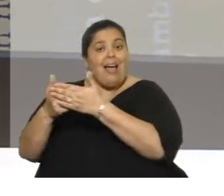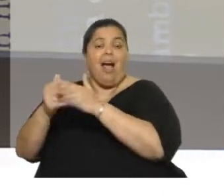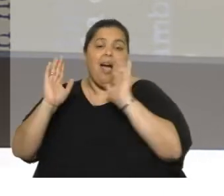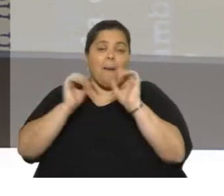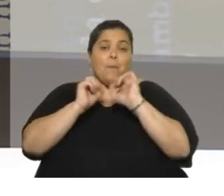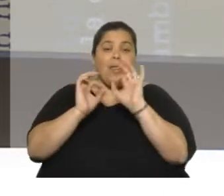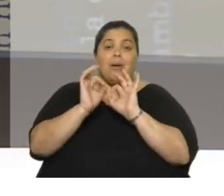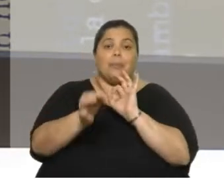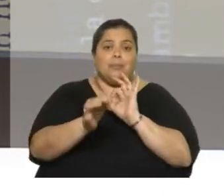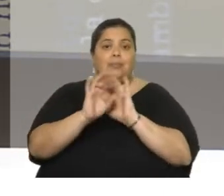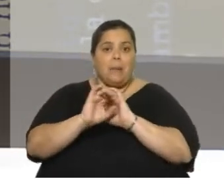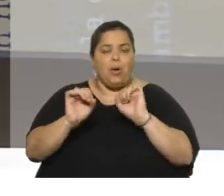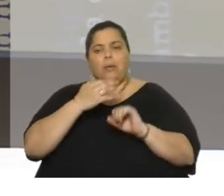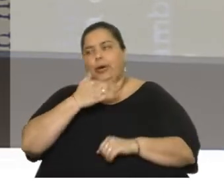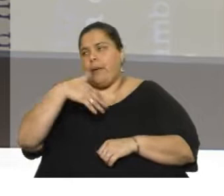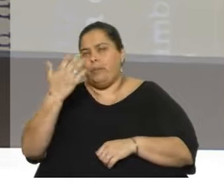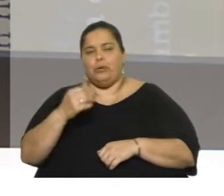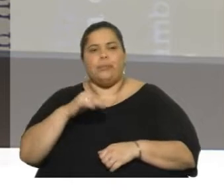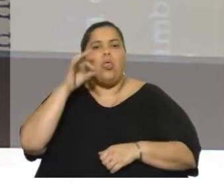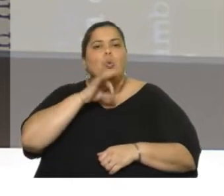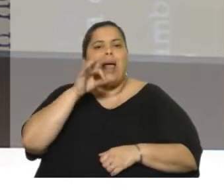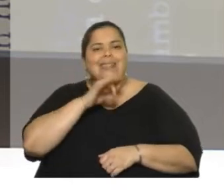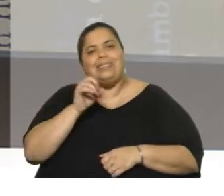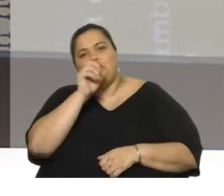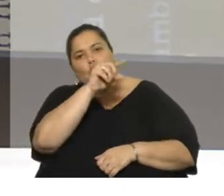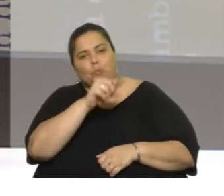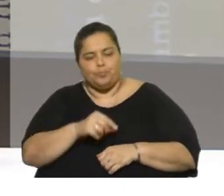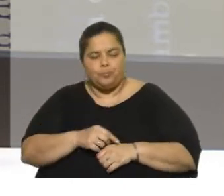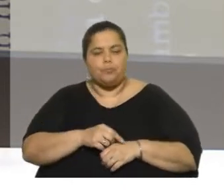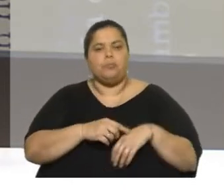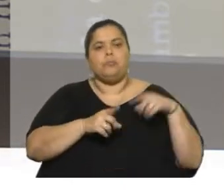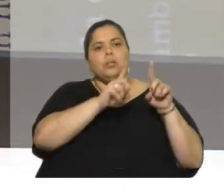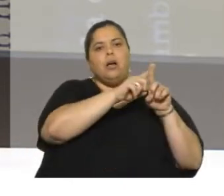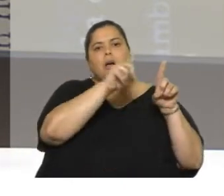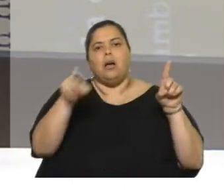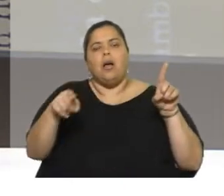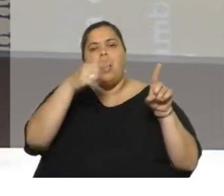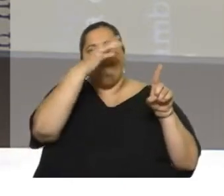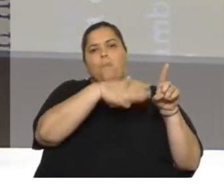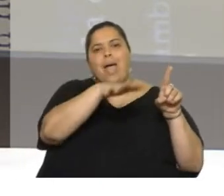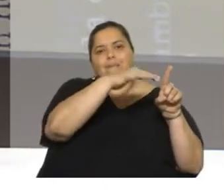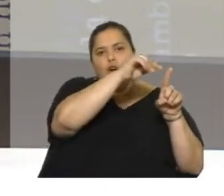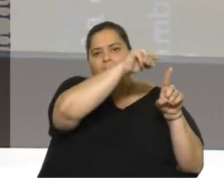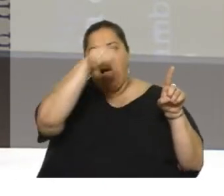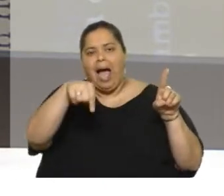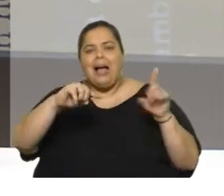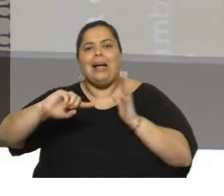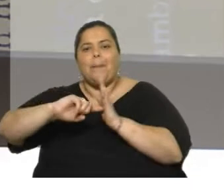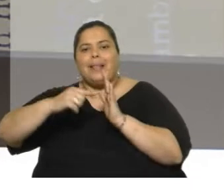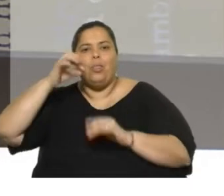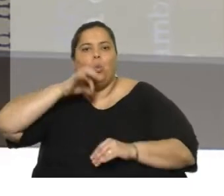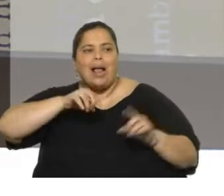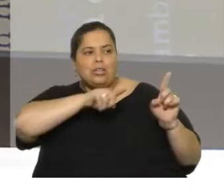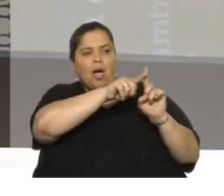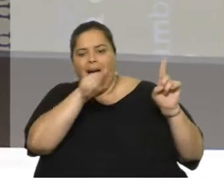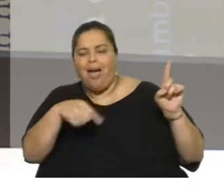de La Paloma en Durazno, no La Paloma Rocha, La Paloma a Durazno, es muy diferente de trasladarte de La Paloma a